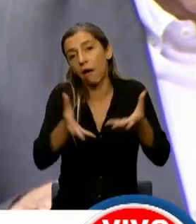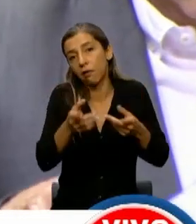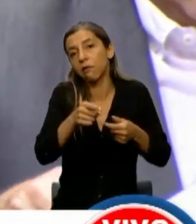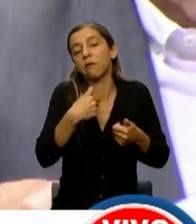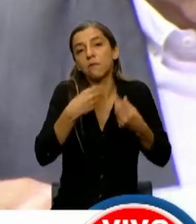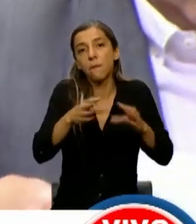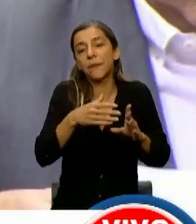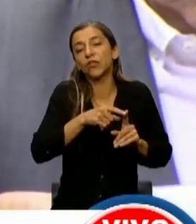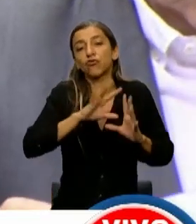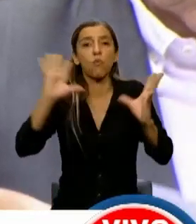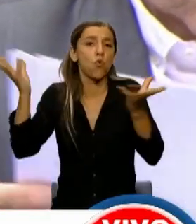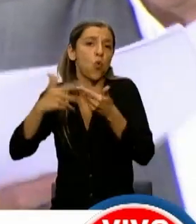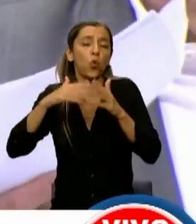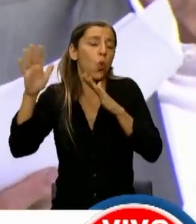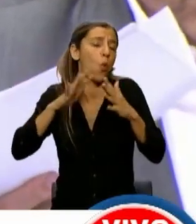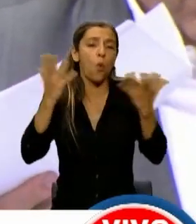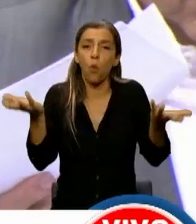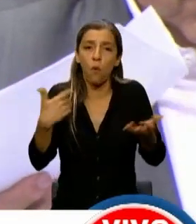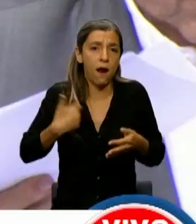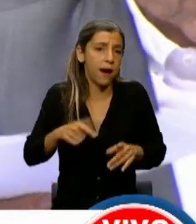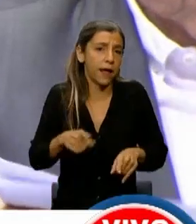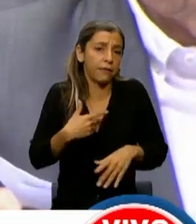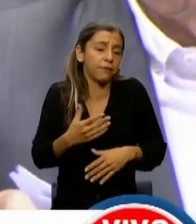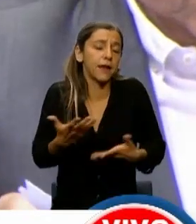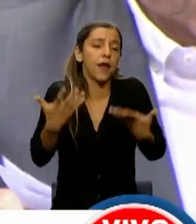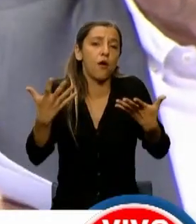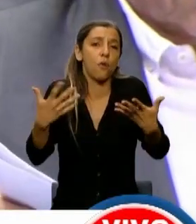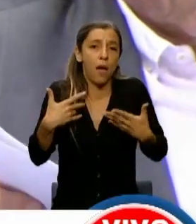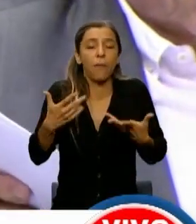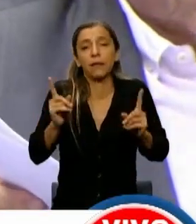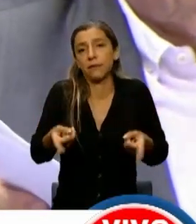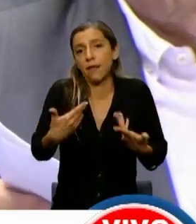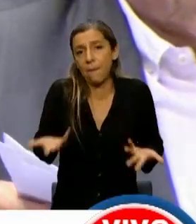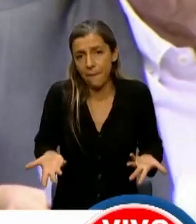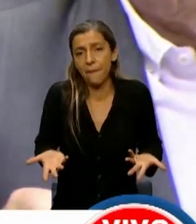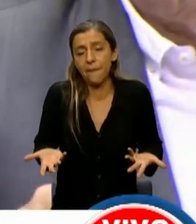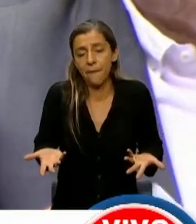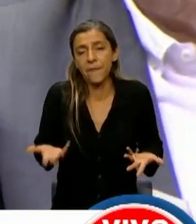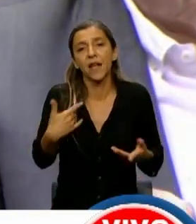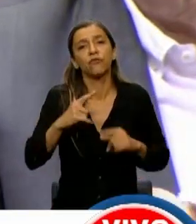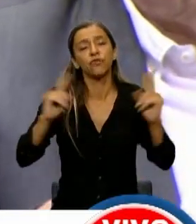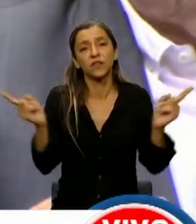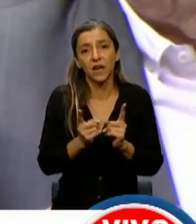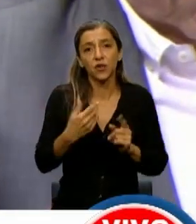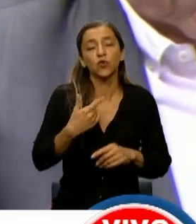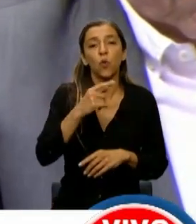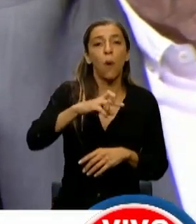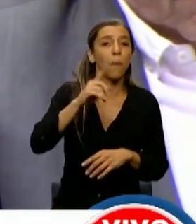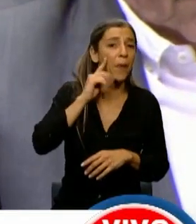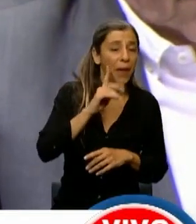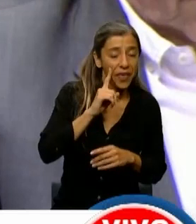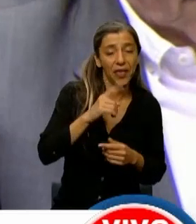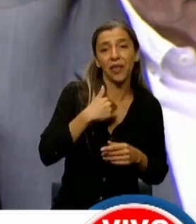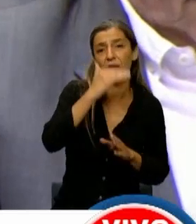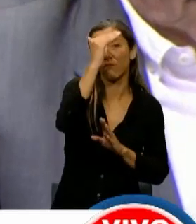impacto sobre la República Argentina. Para resumir, voy a ir dando algunos datos. La caída del Producto Bruto Interno